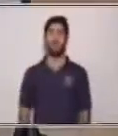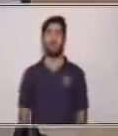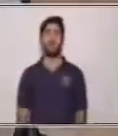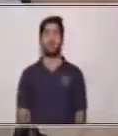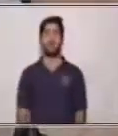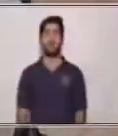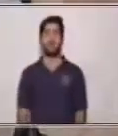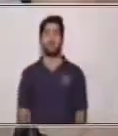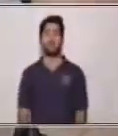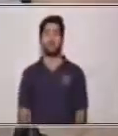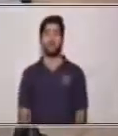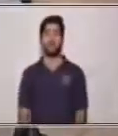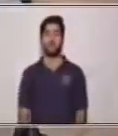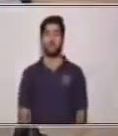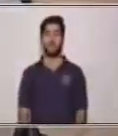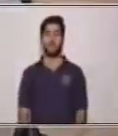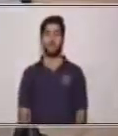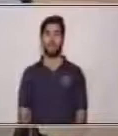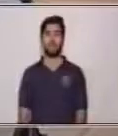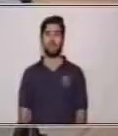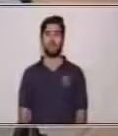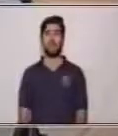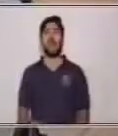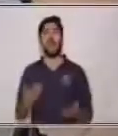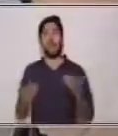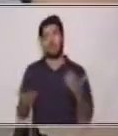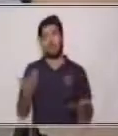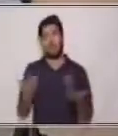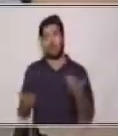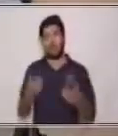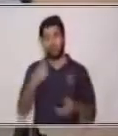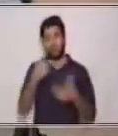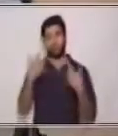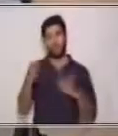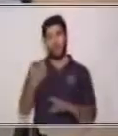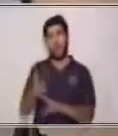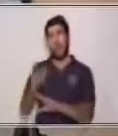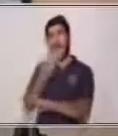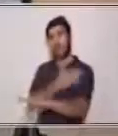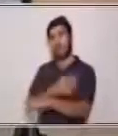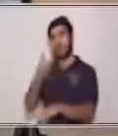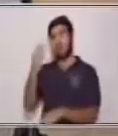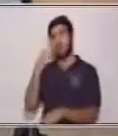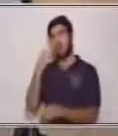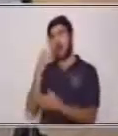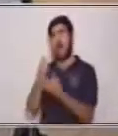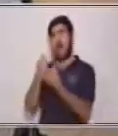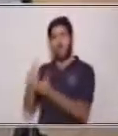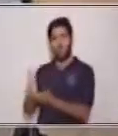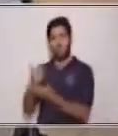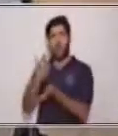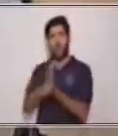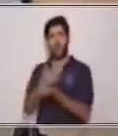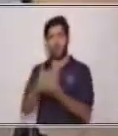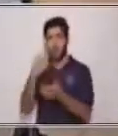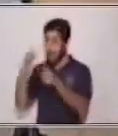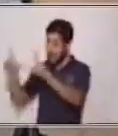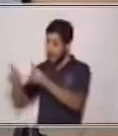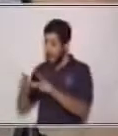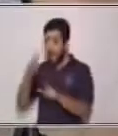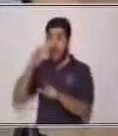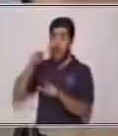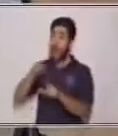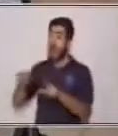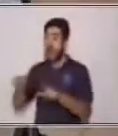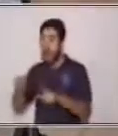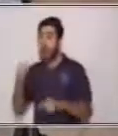has ayudado a tu mamá o a alguien en tu casa para realizar la receta.